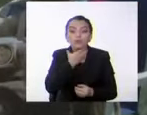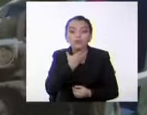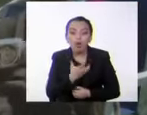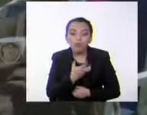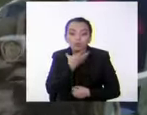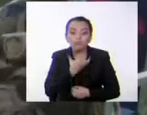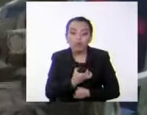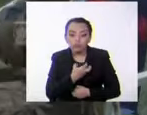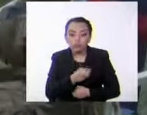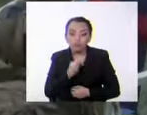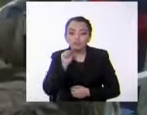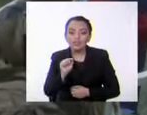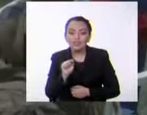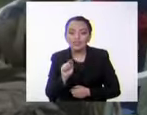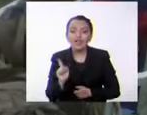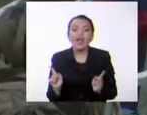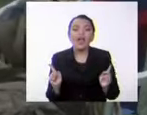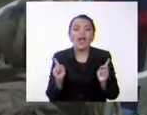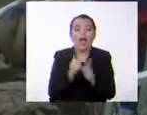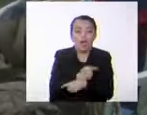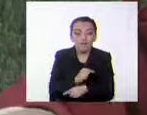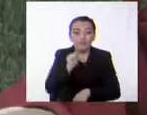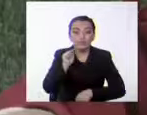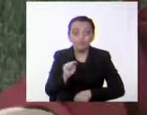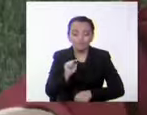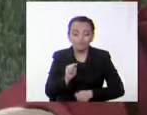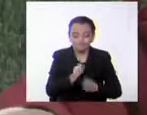ese proceso se llama